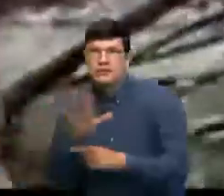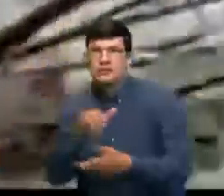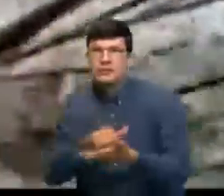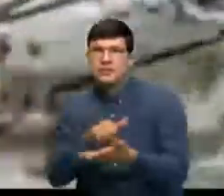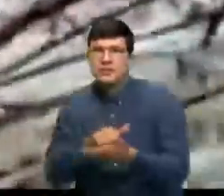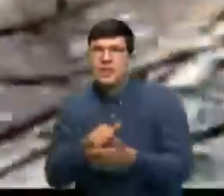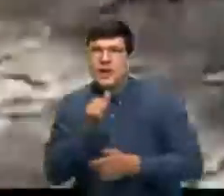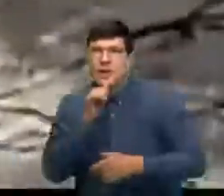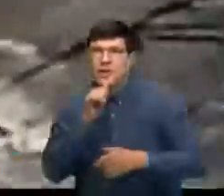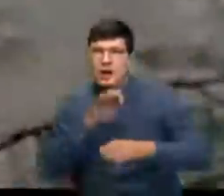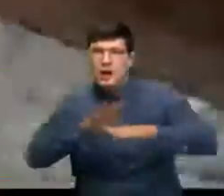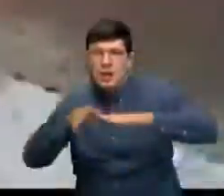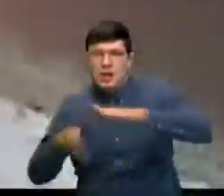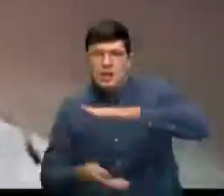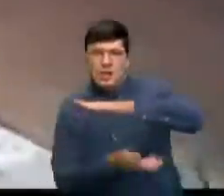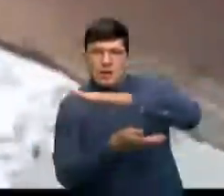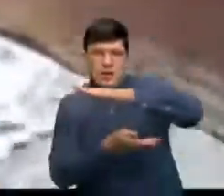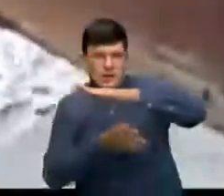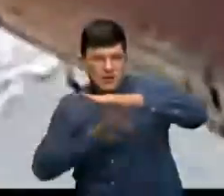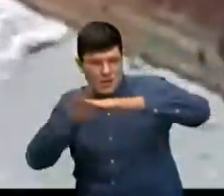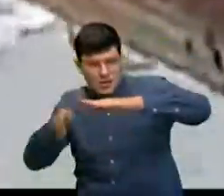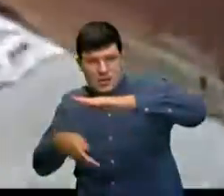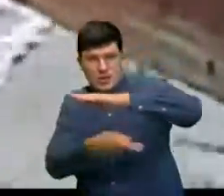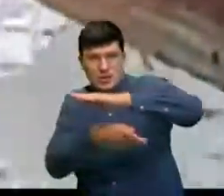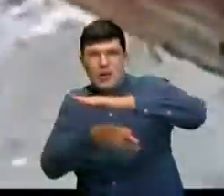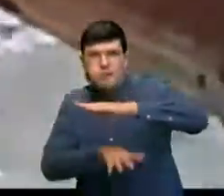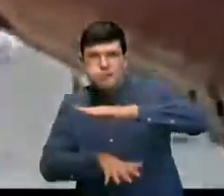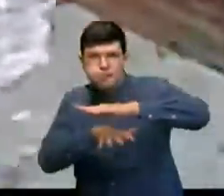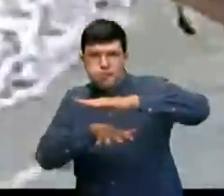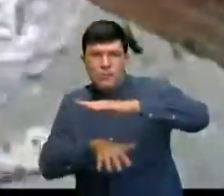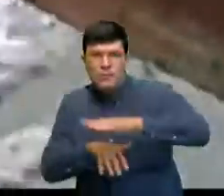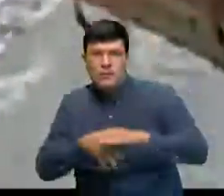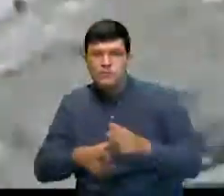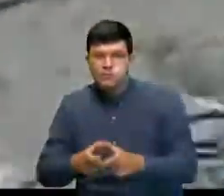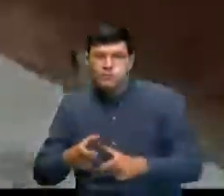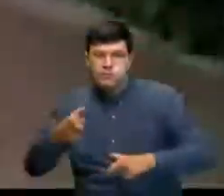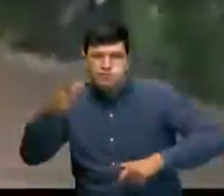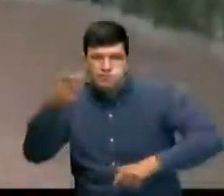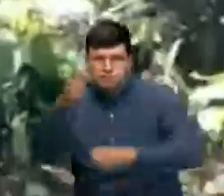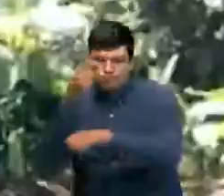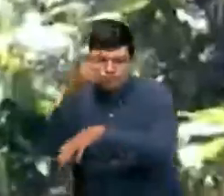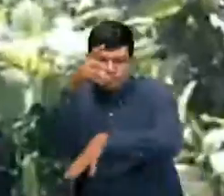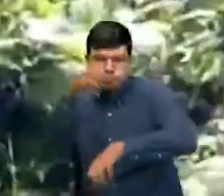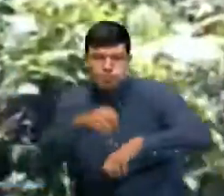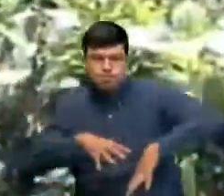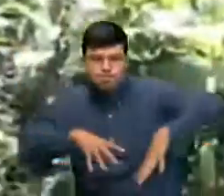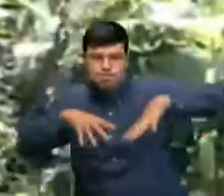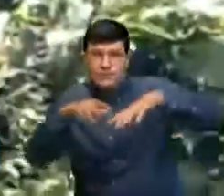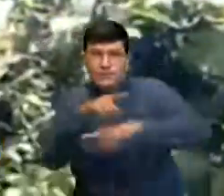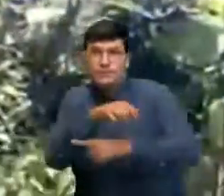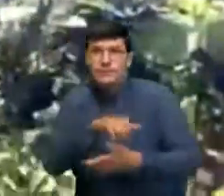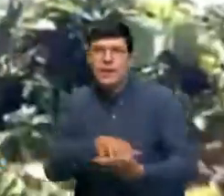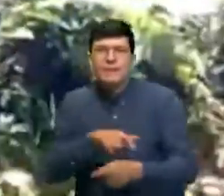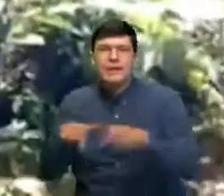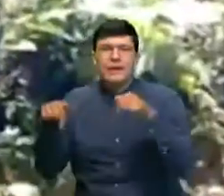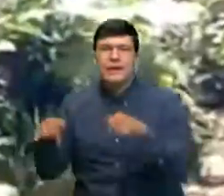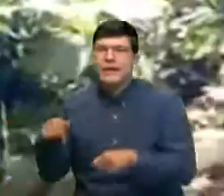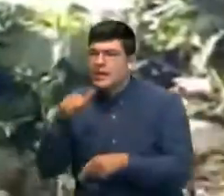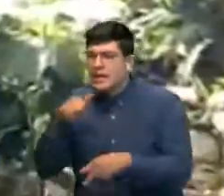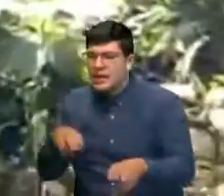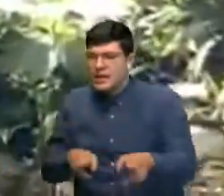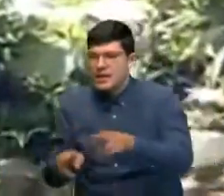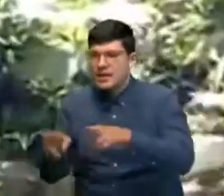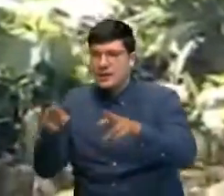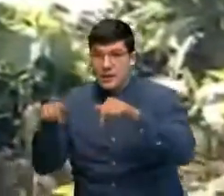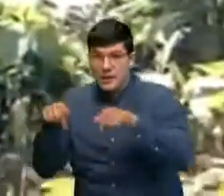que hay debajo del puente delta quizá en tracking charada santander resulta que el río no